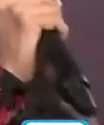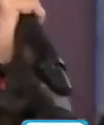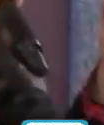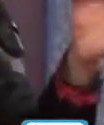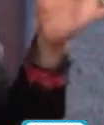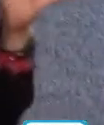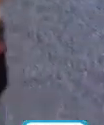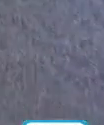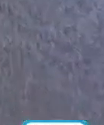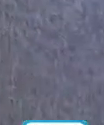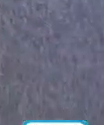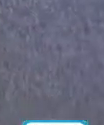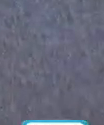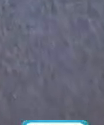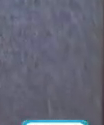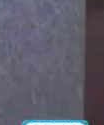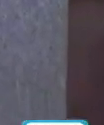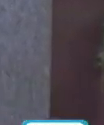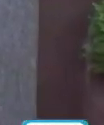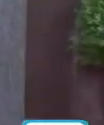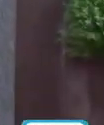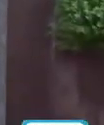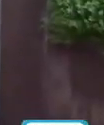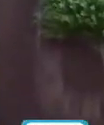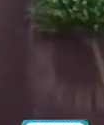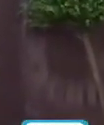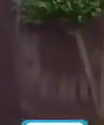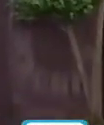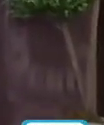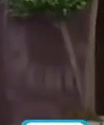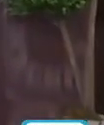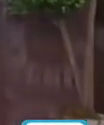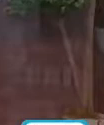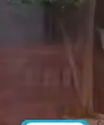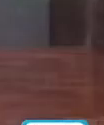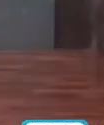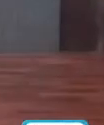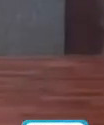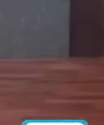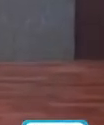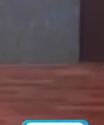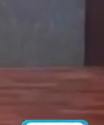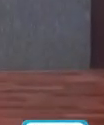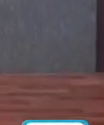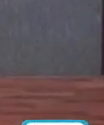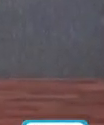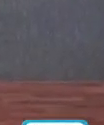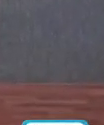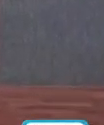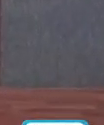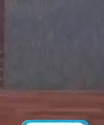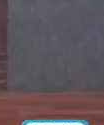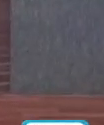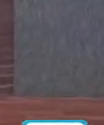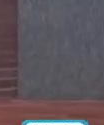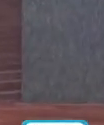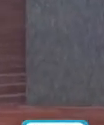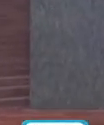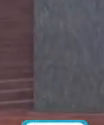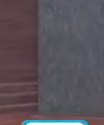Amar de más, porque siempre es un error. Y a quien das